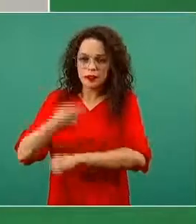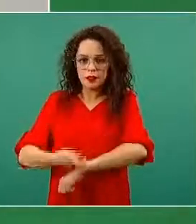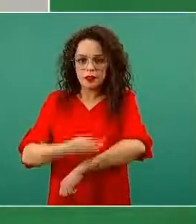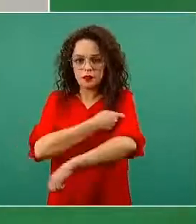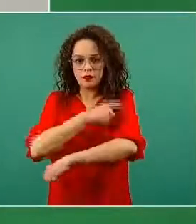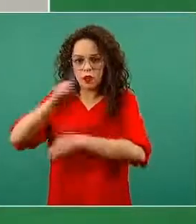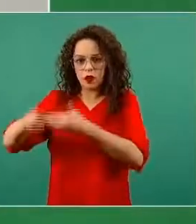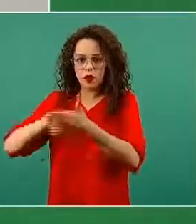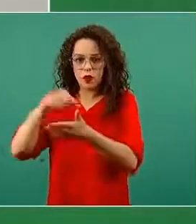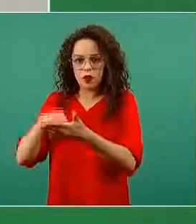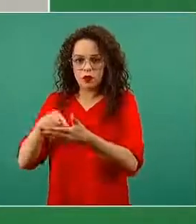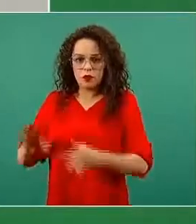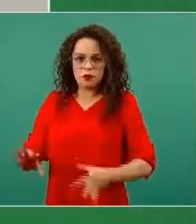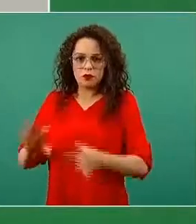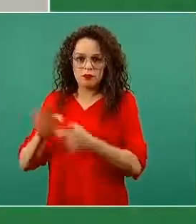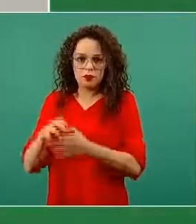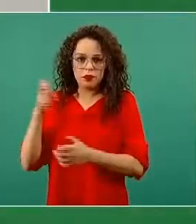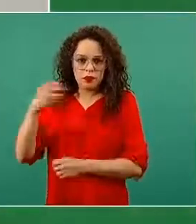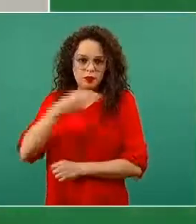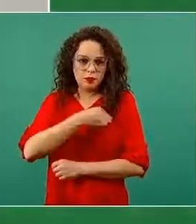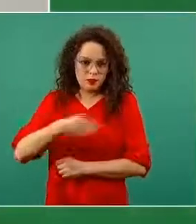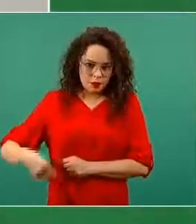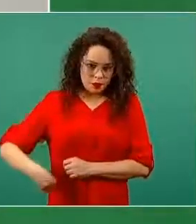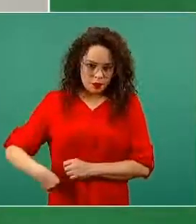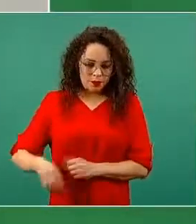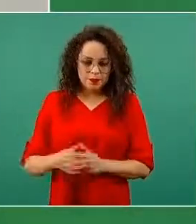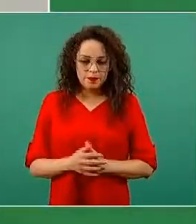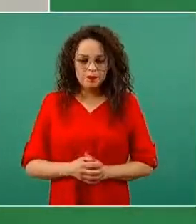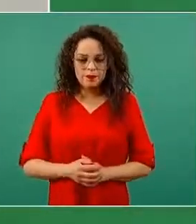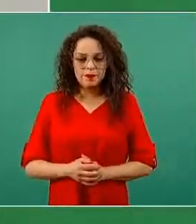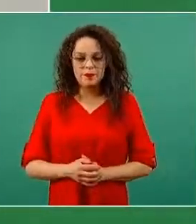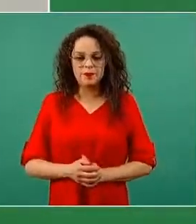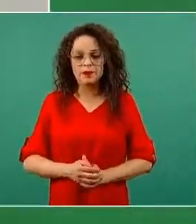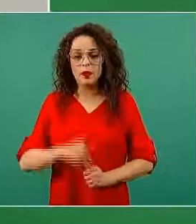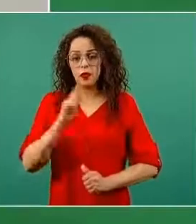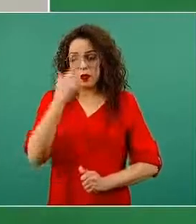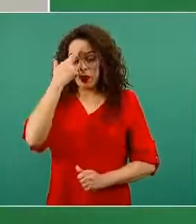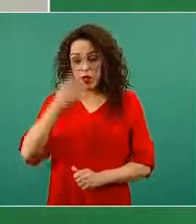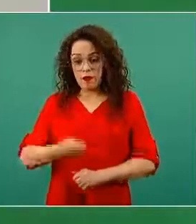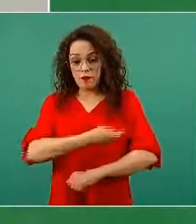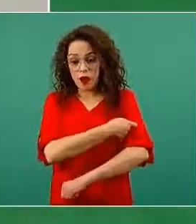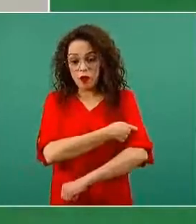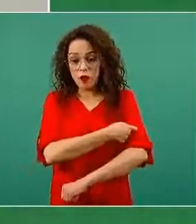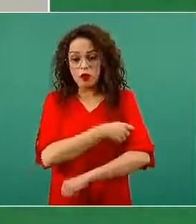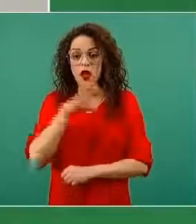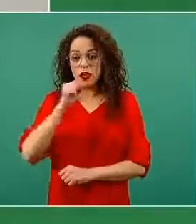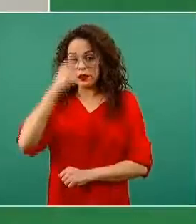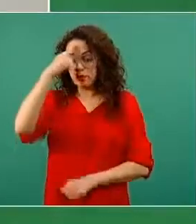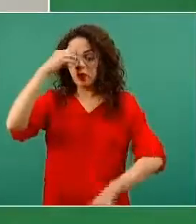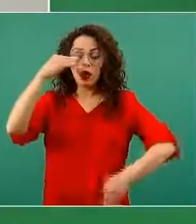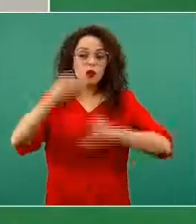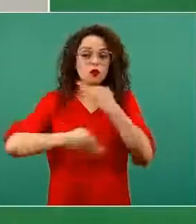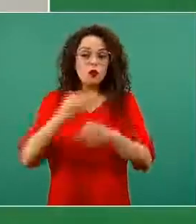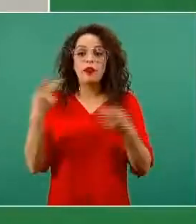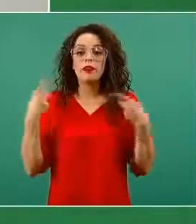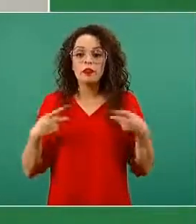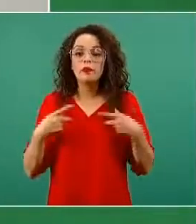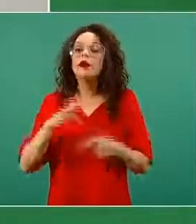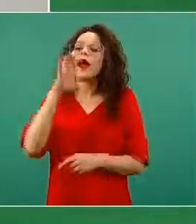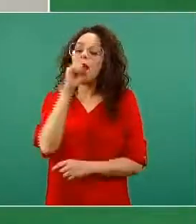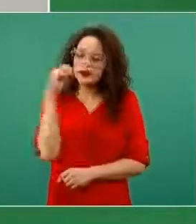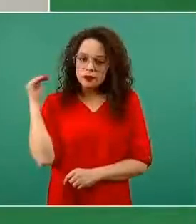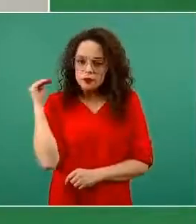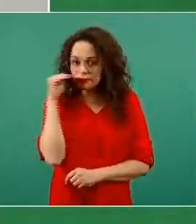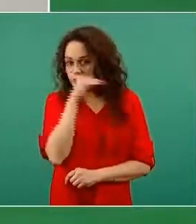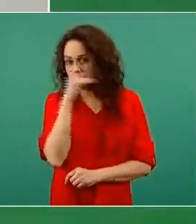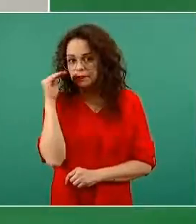vacunación que corresponda para efectos del municipio. Recordemos, la vacuna es universal, es gratuita y debe